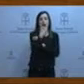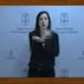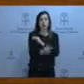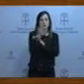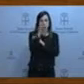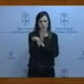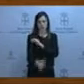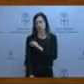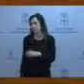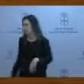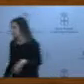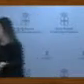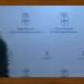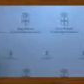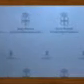Ahora bien,